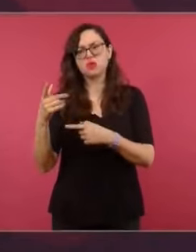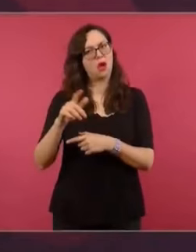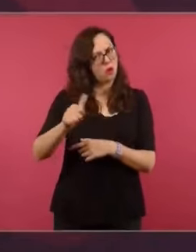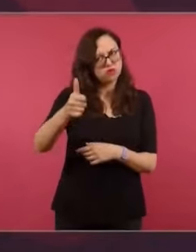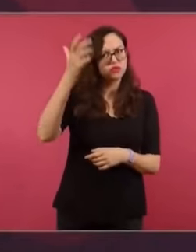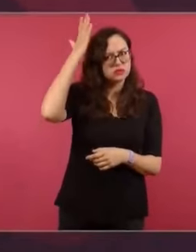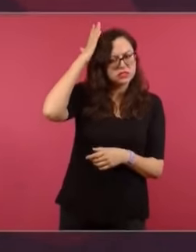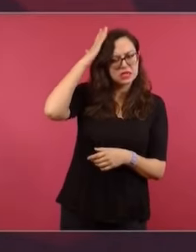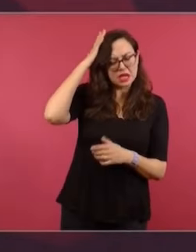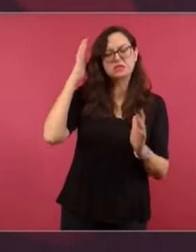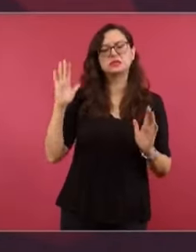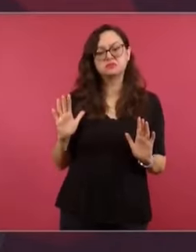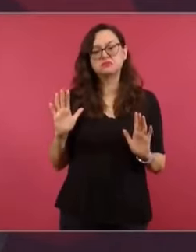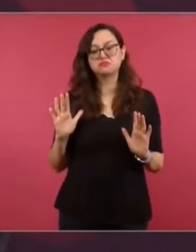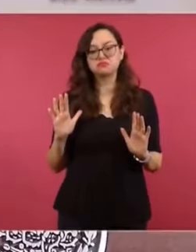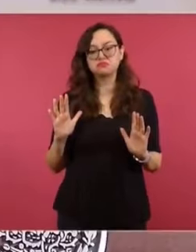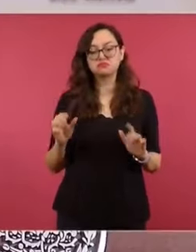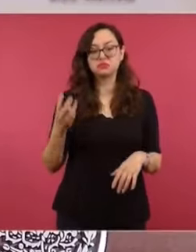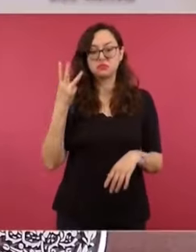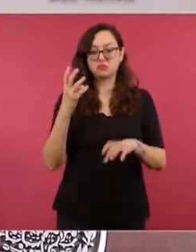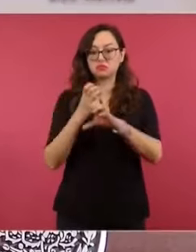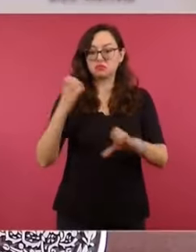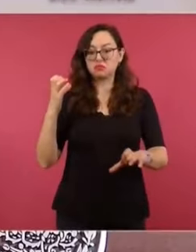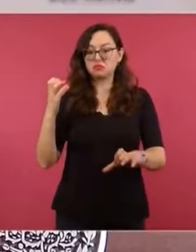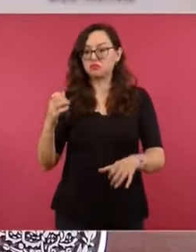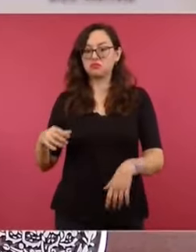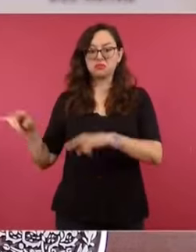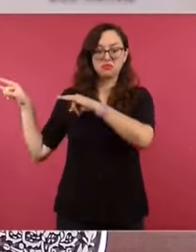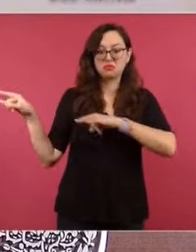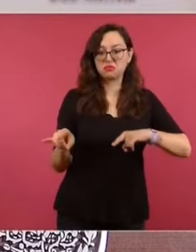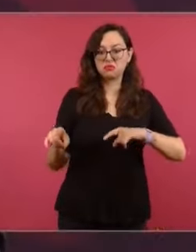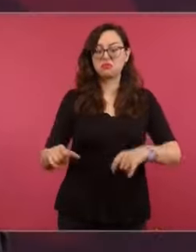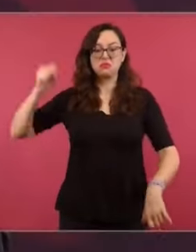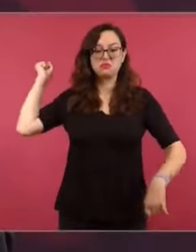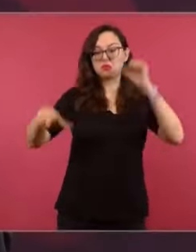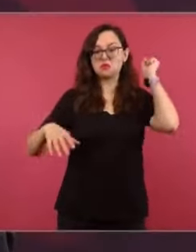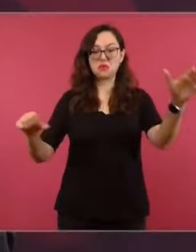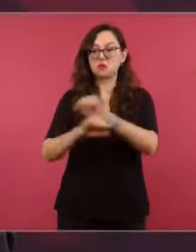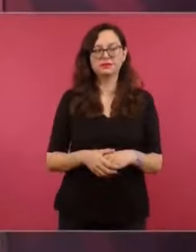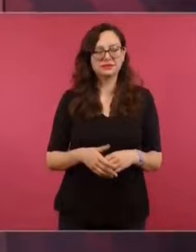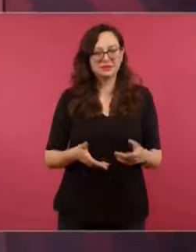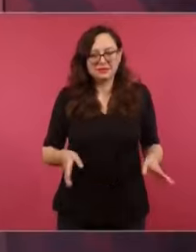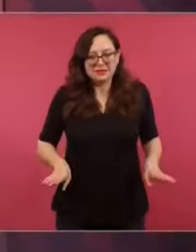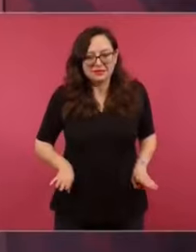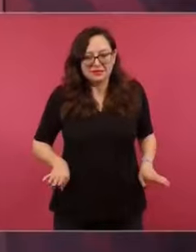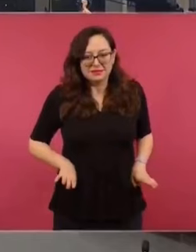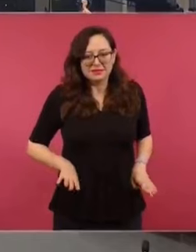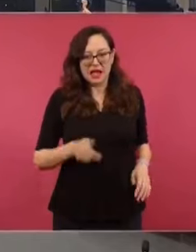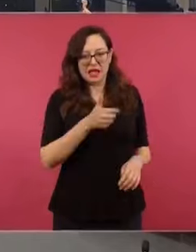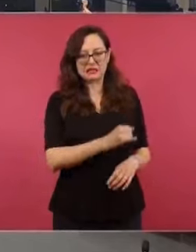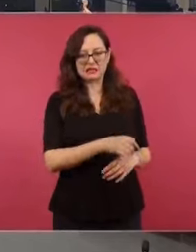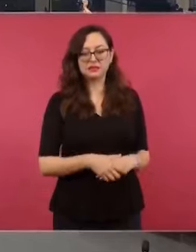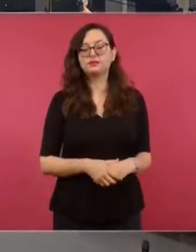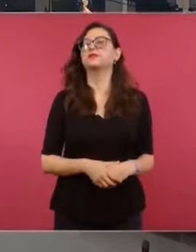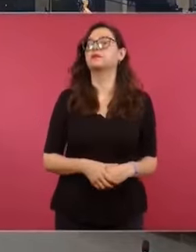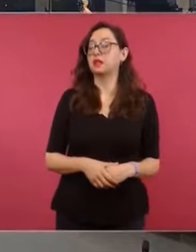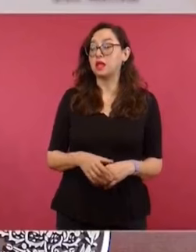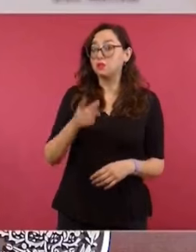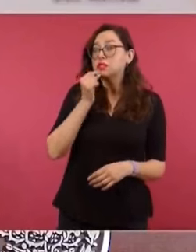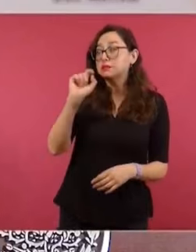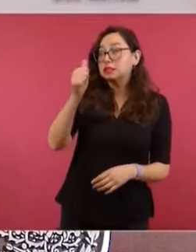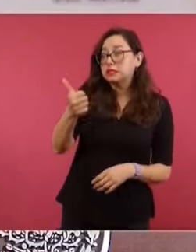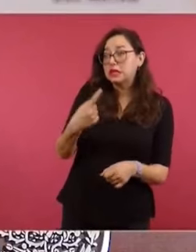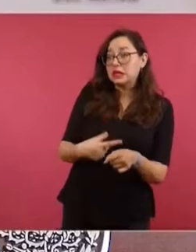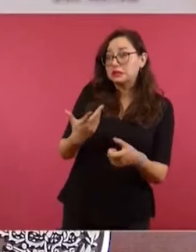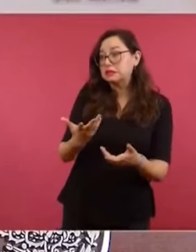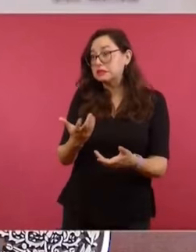dirigentes nada más vinieron en tres camiones tiraron las bombas y se retiraron el estatus del estado de salud de los está bien afortunadamente todos